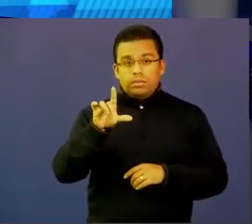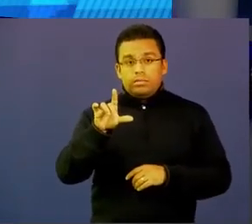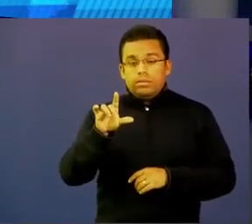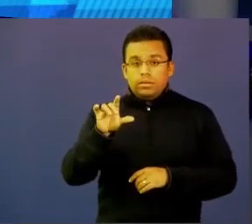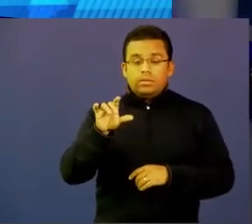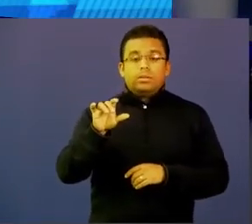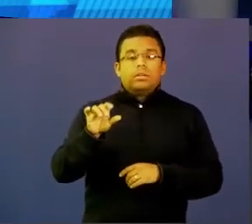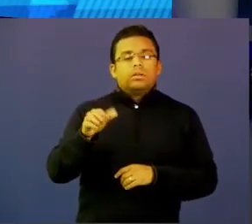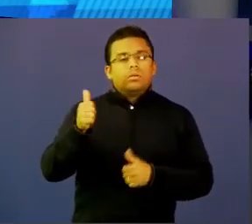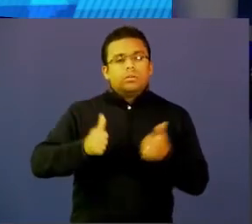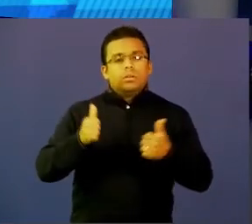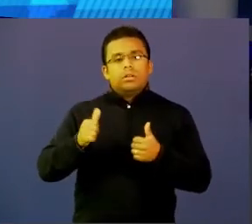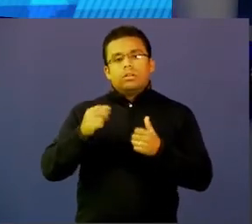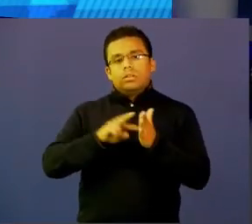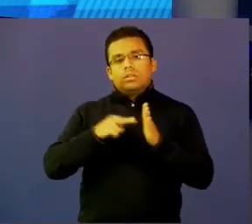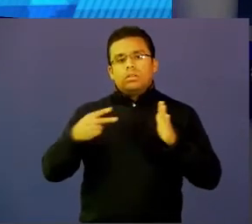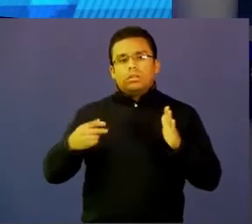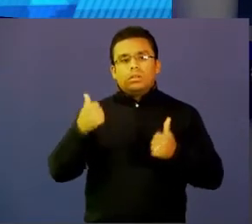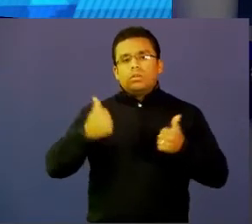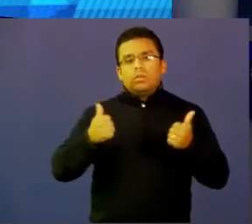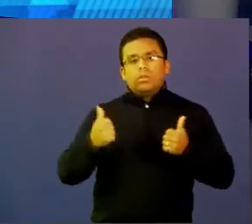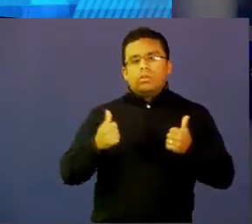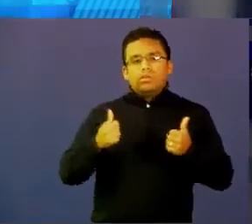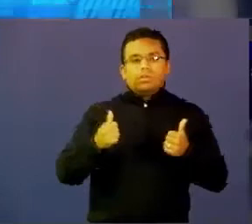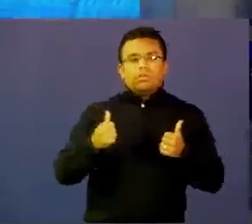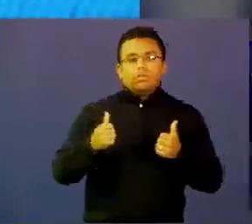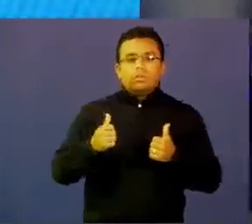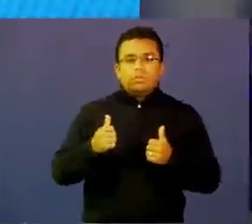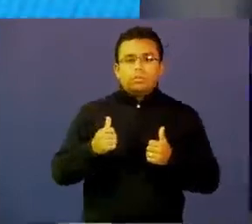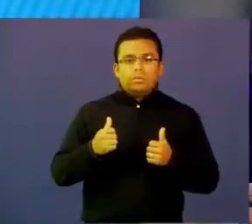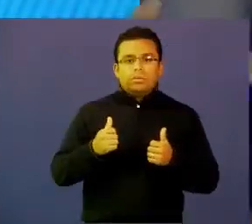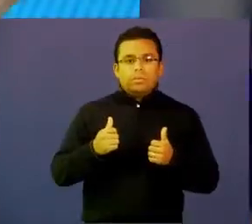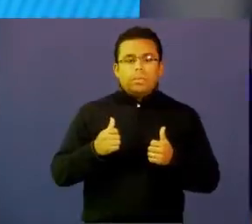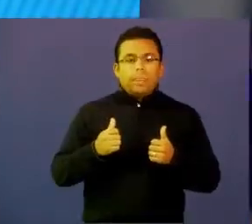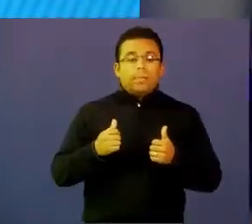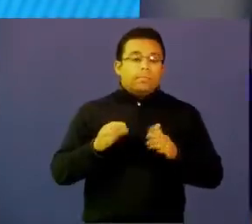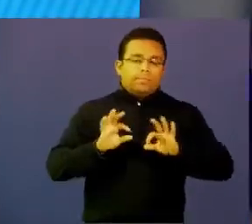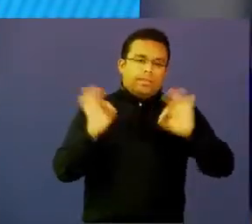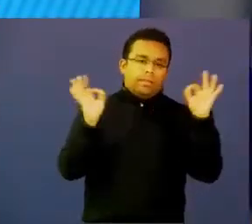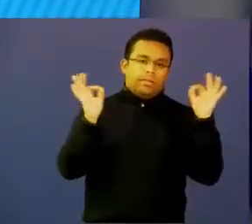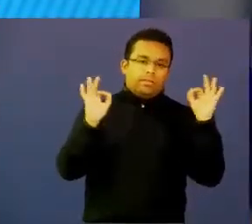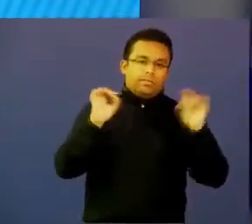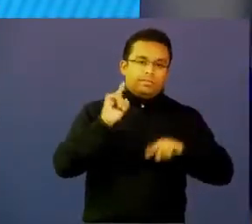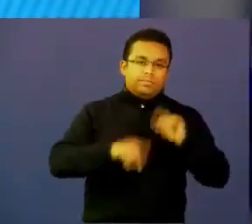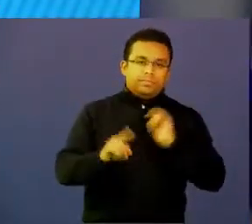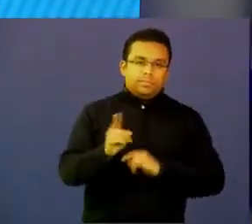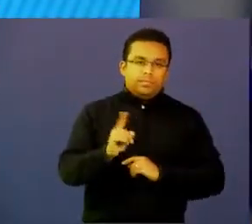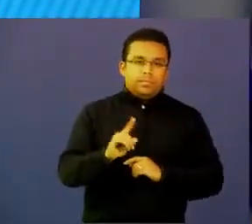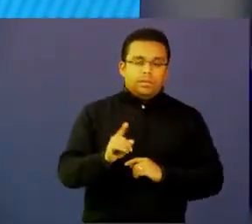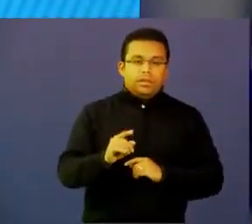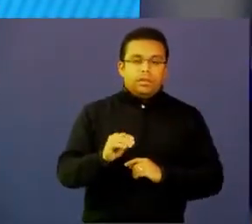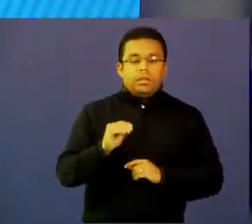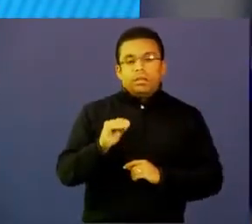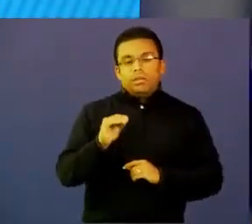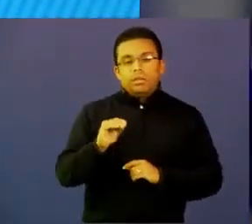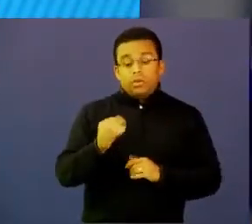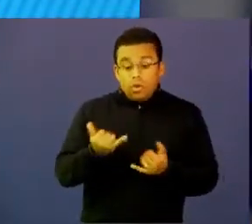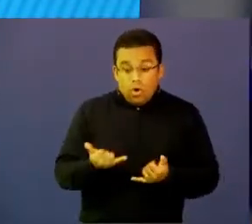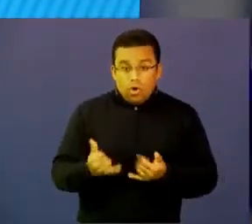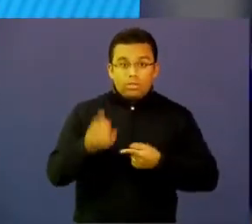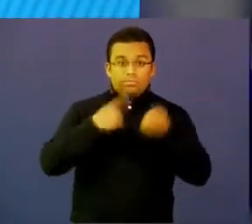deshumanizar la educación? Para nada. Yo pues creo que todas las charlas y lo que estamos hablando hoy es el